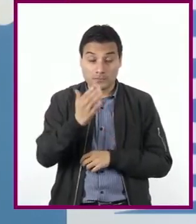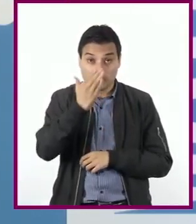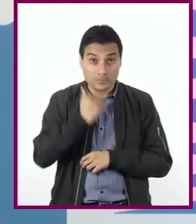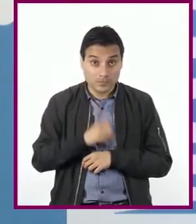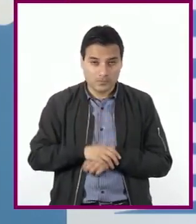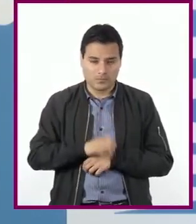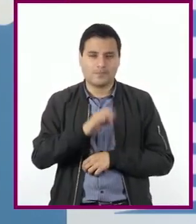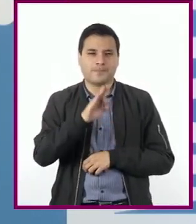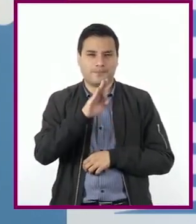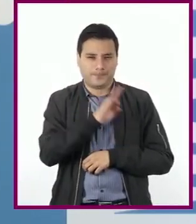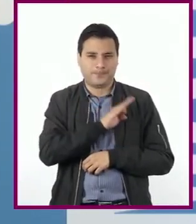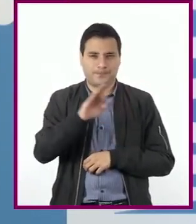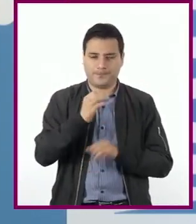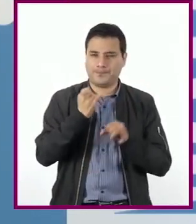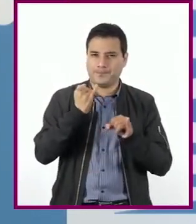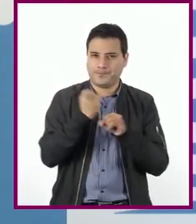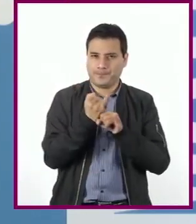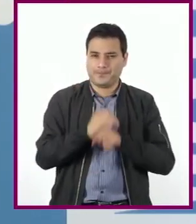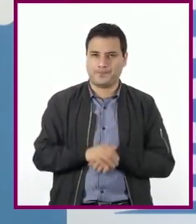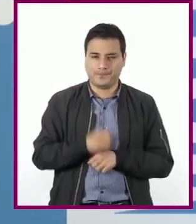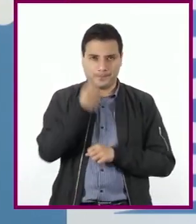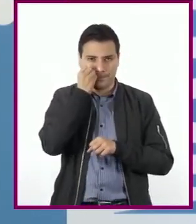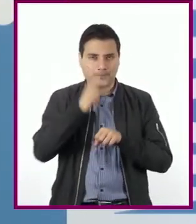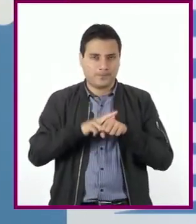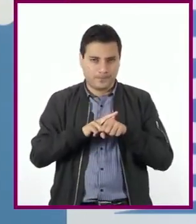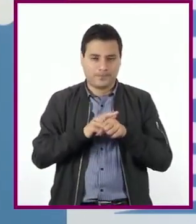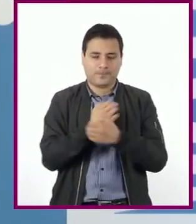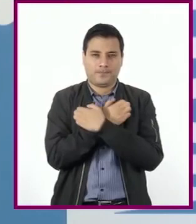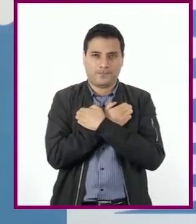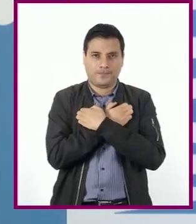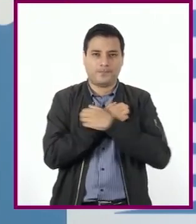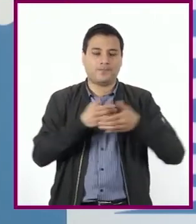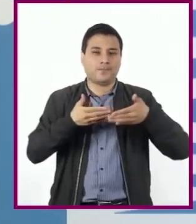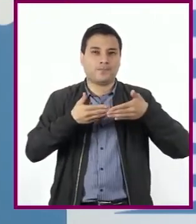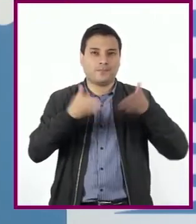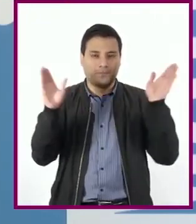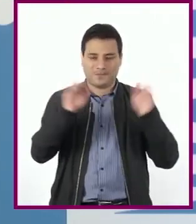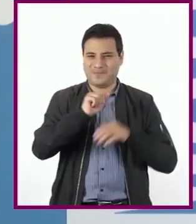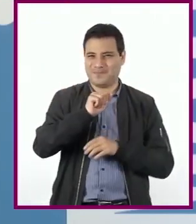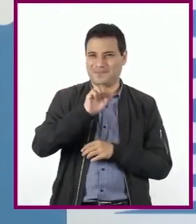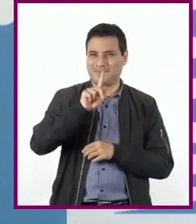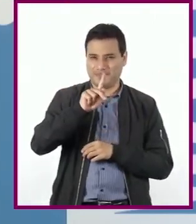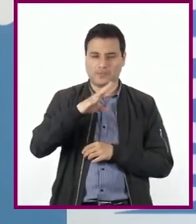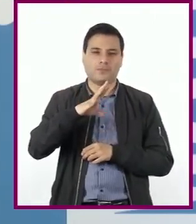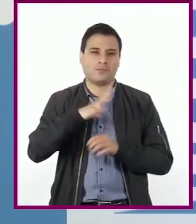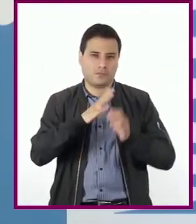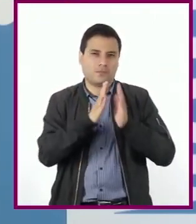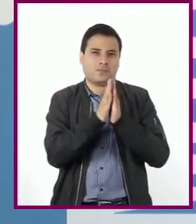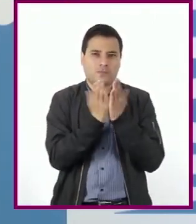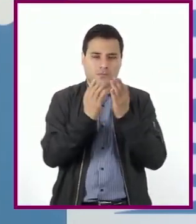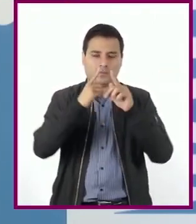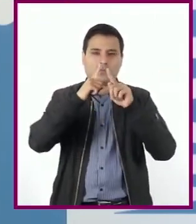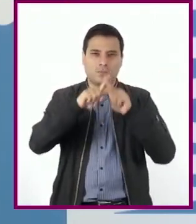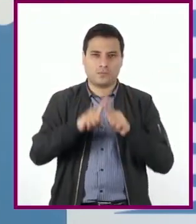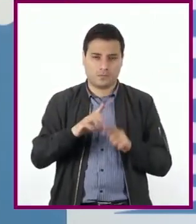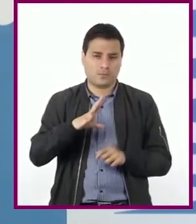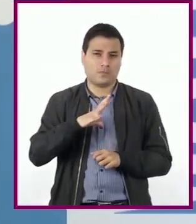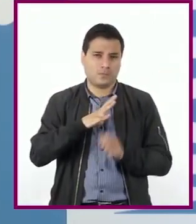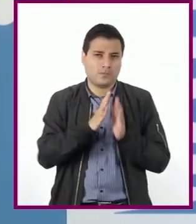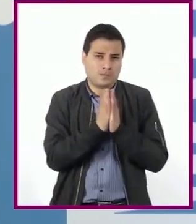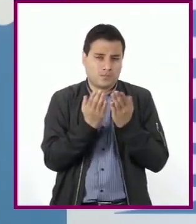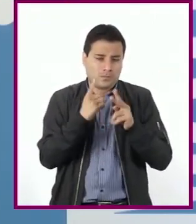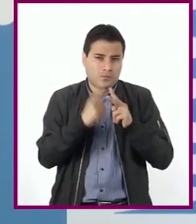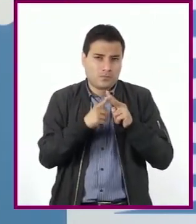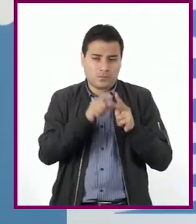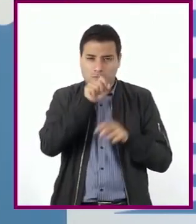a la página de la Secretaría de Educación Pública para que accedan a los diferentes libros de texto de matemáticas que la